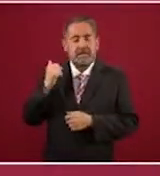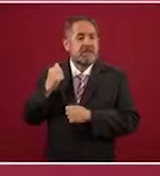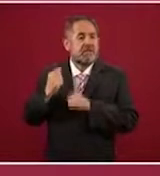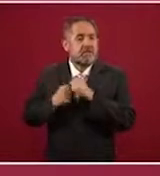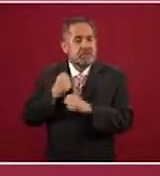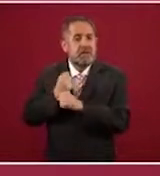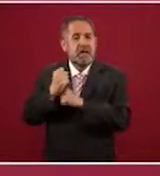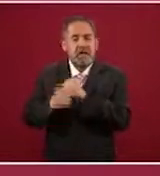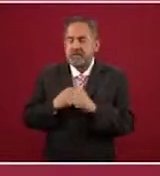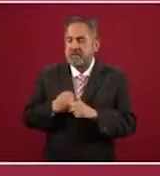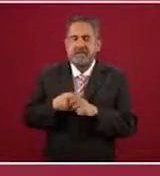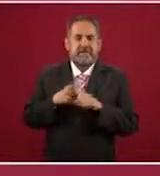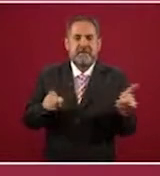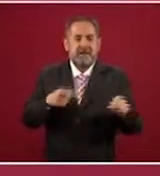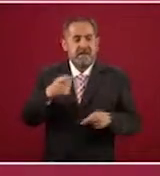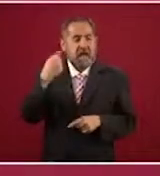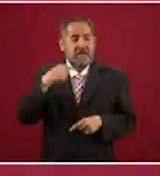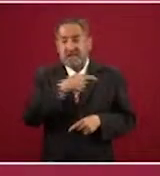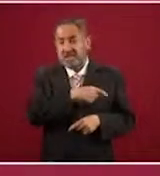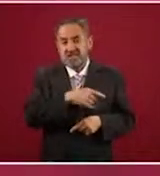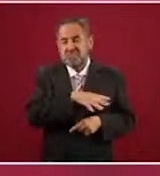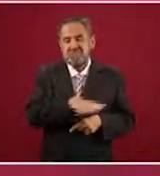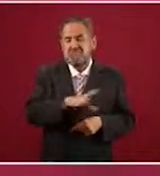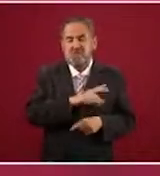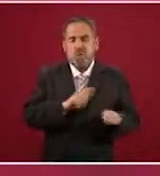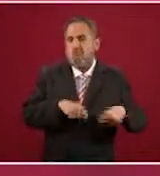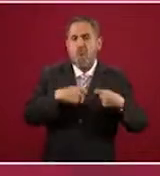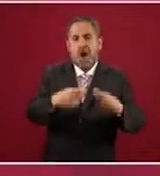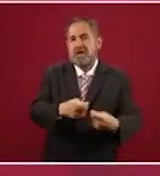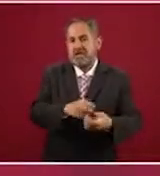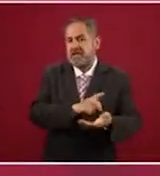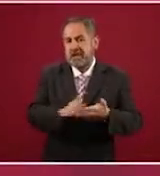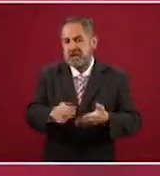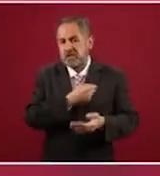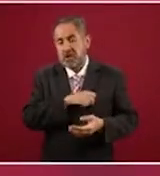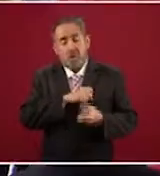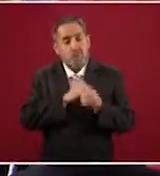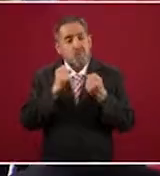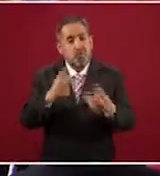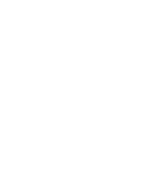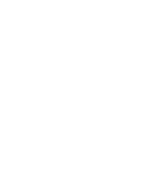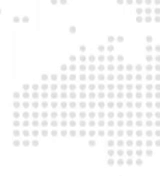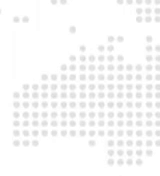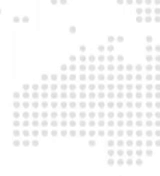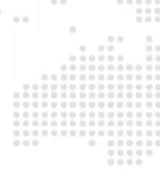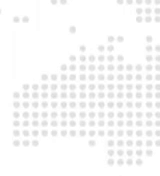en donde se le negó el derecho a la salud a muchos millones de habitantes del país.